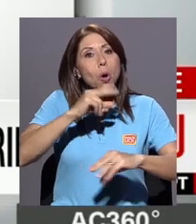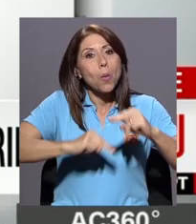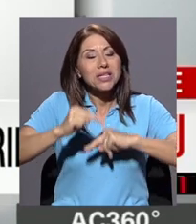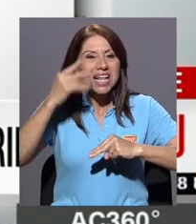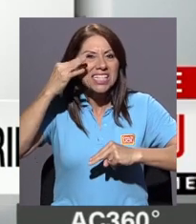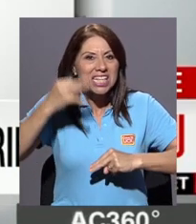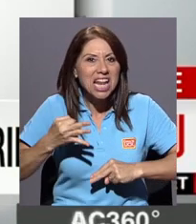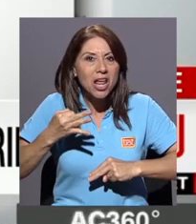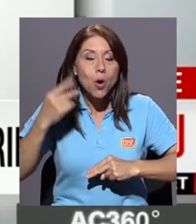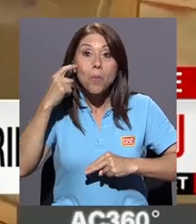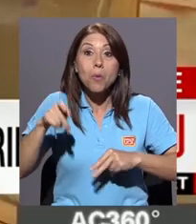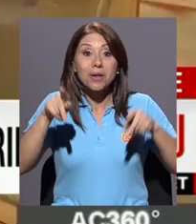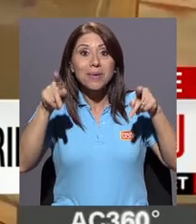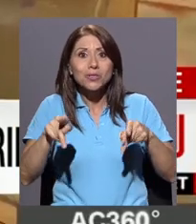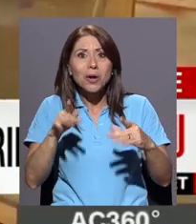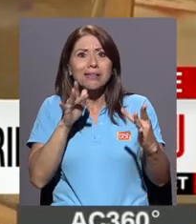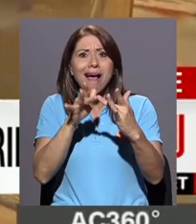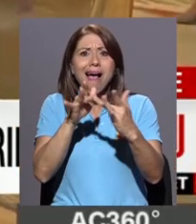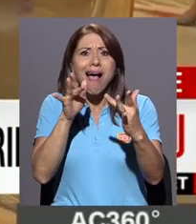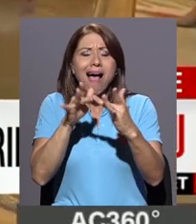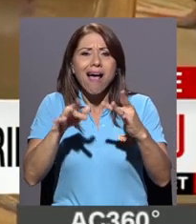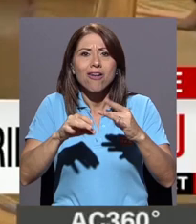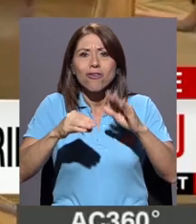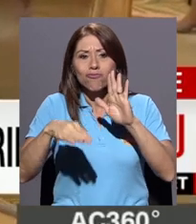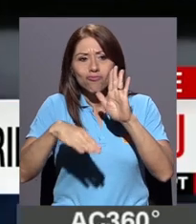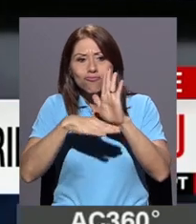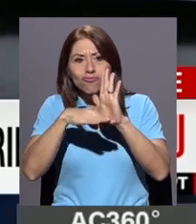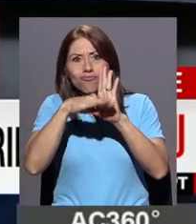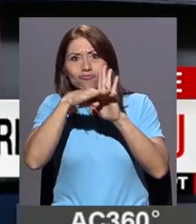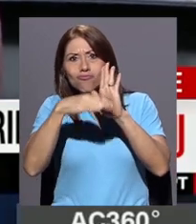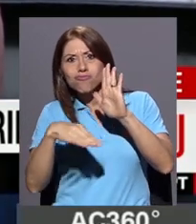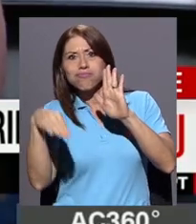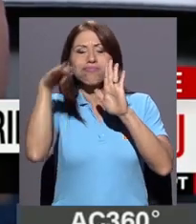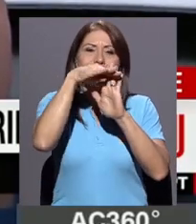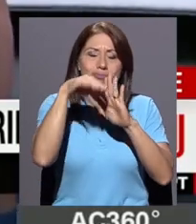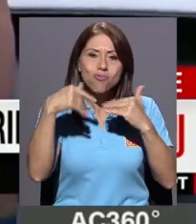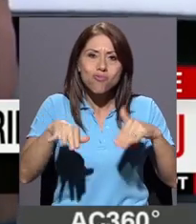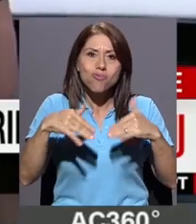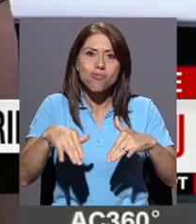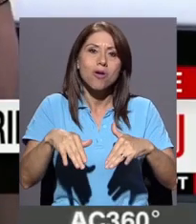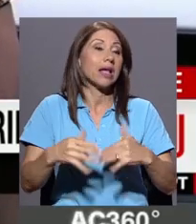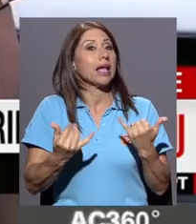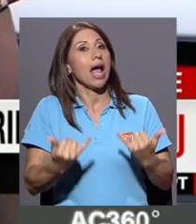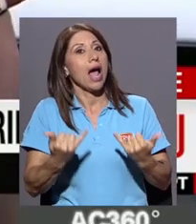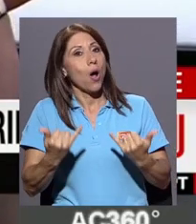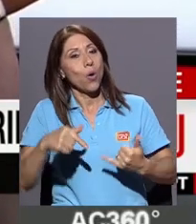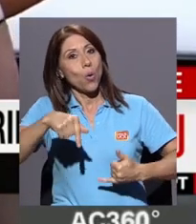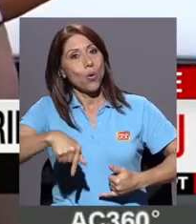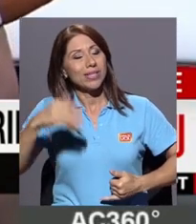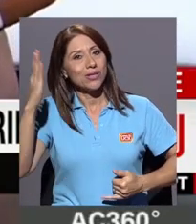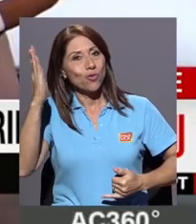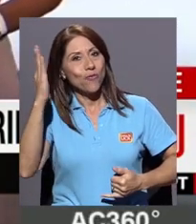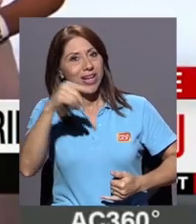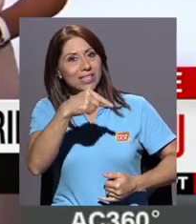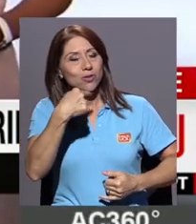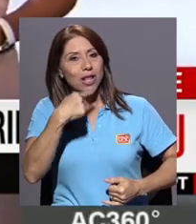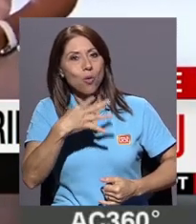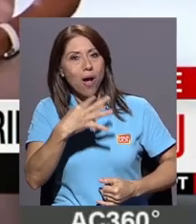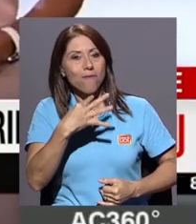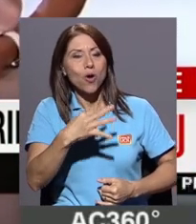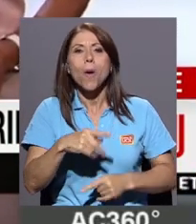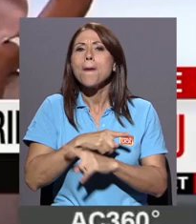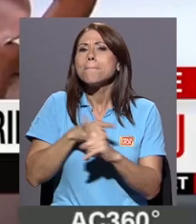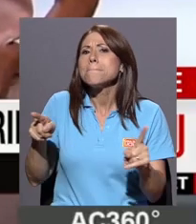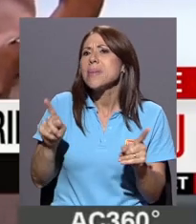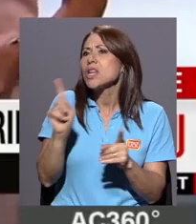da un rating que es el objetivo fundamental de una cadena. Lo presentaba hoy usted en su conferencia, casualmente. Pero se sale del